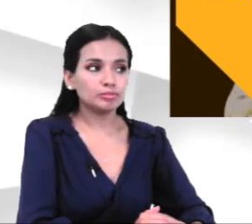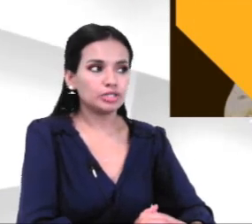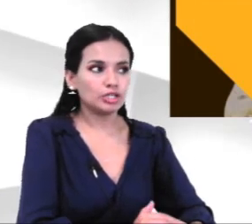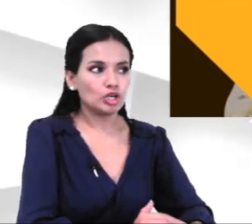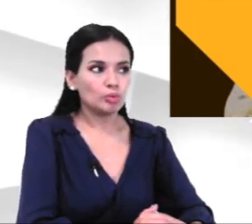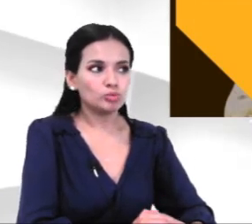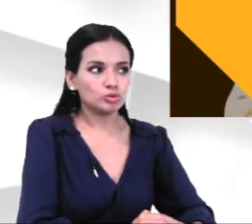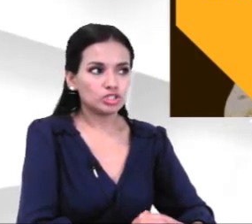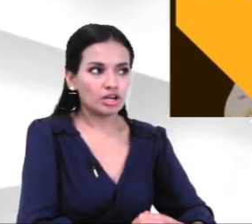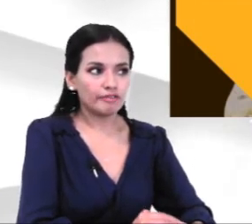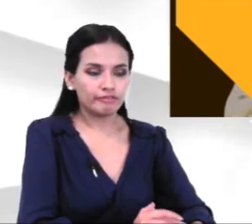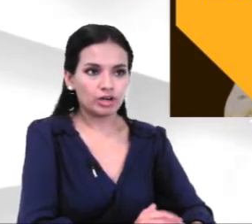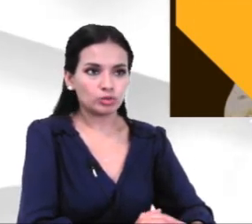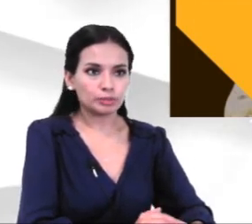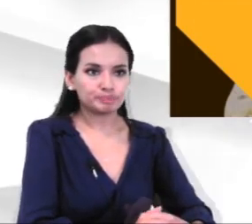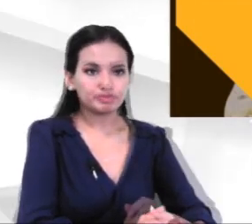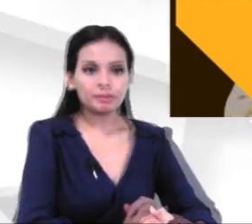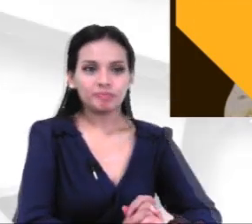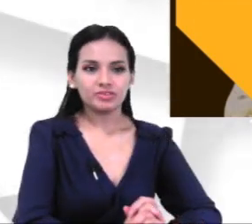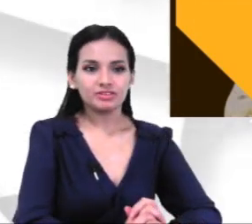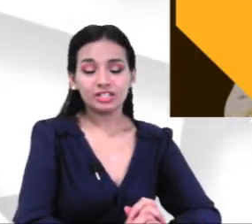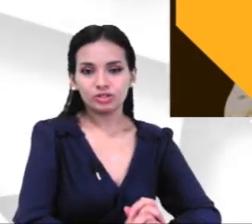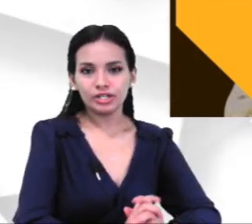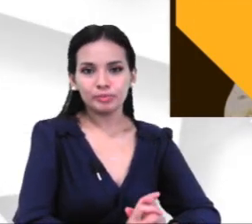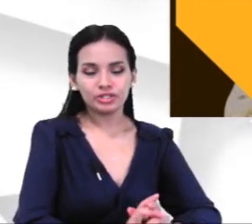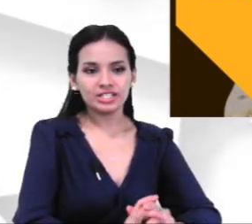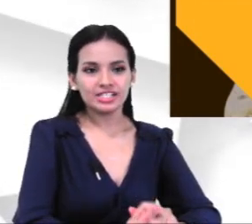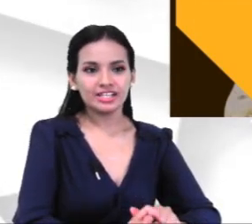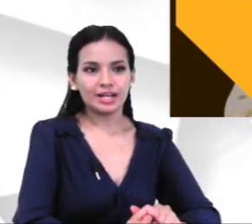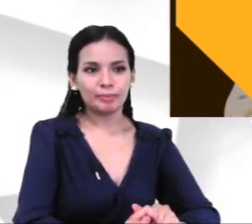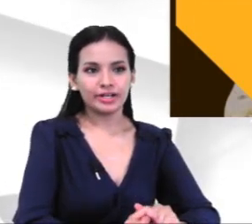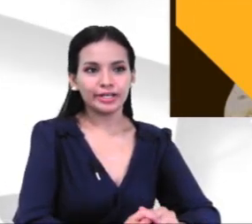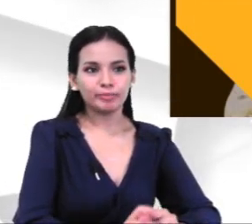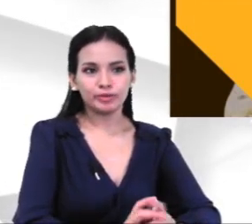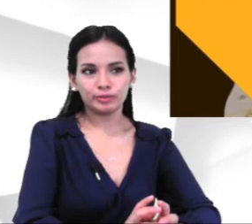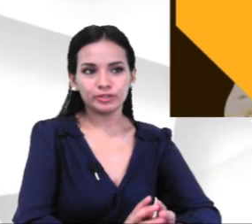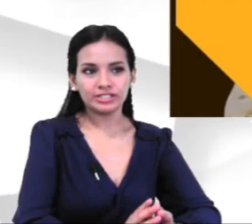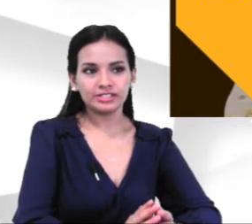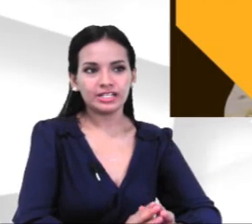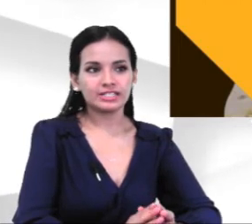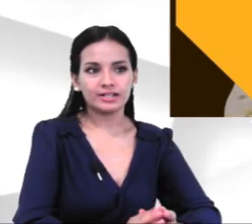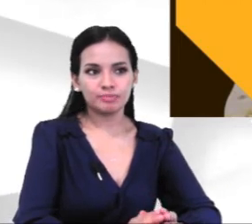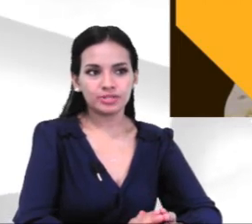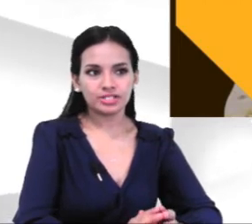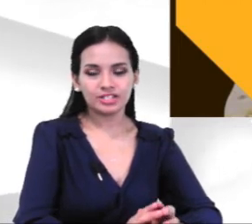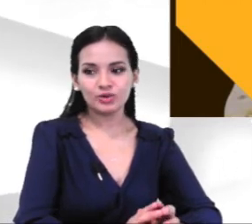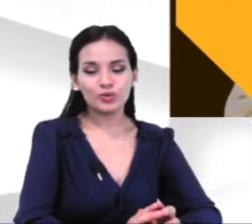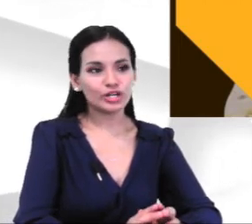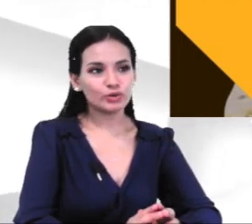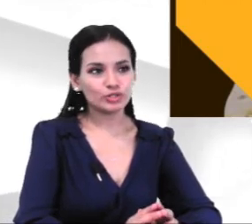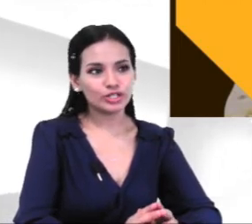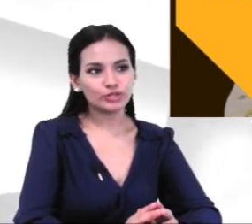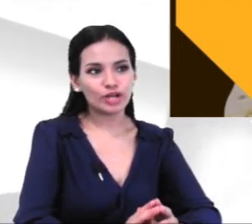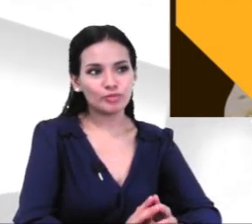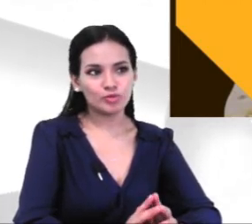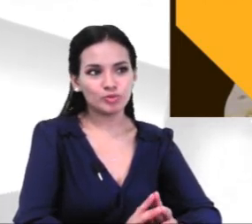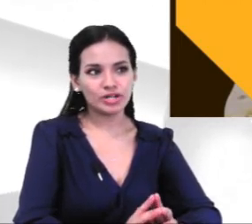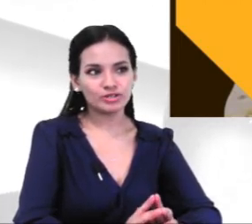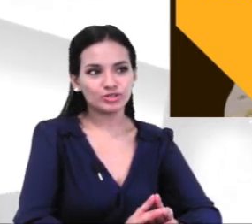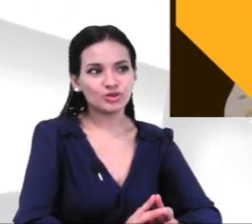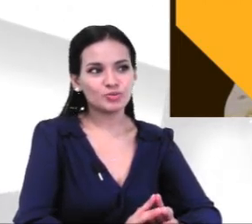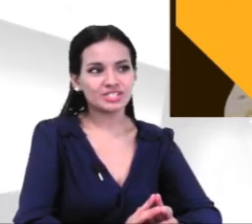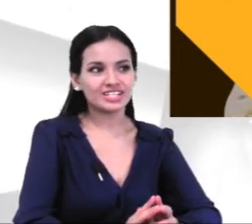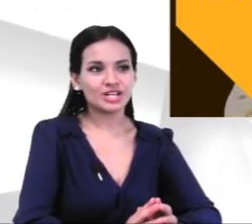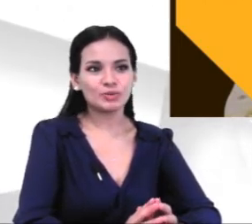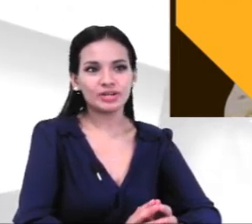y también mucha fauna dentro de la importancia de las playas podemos decir que éstas representan un recurso natural muy